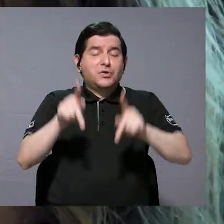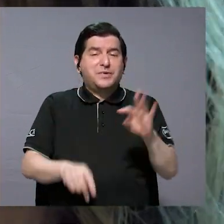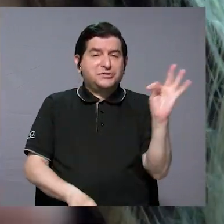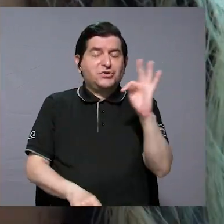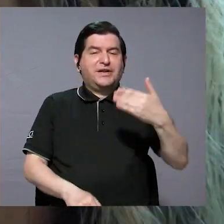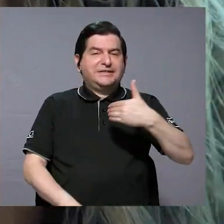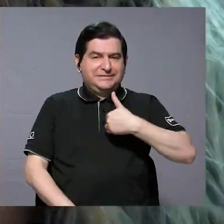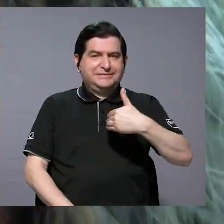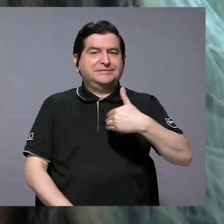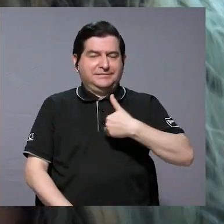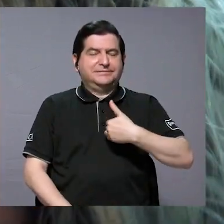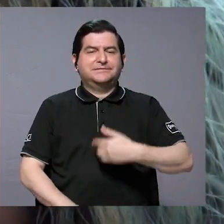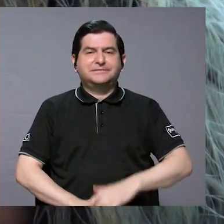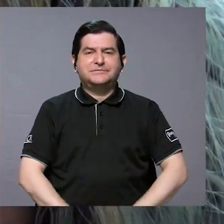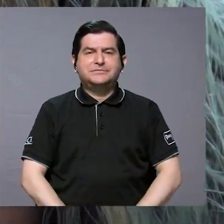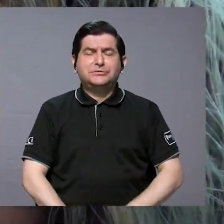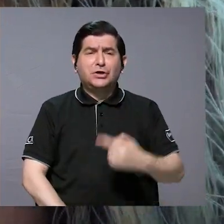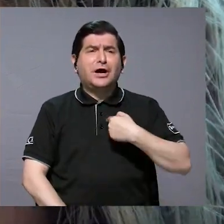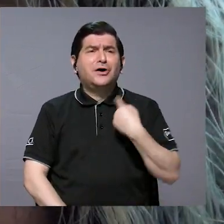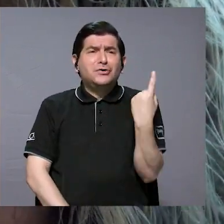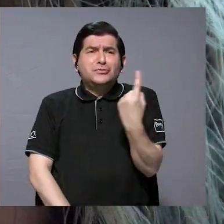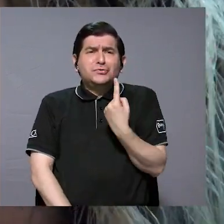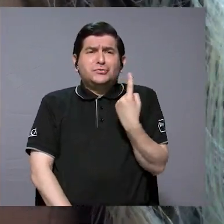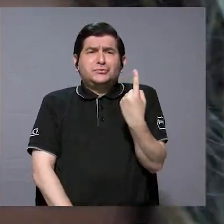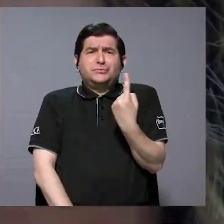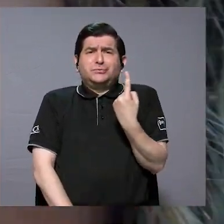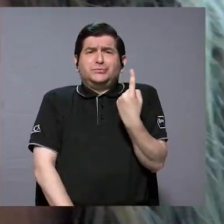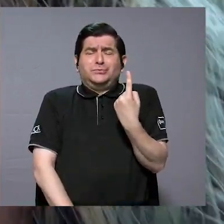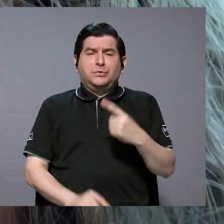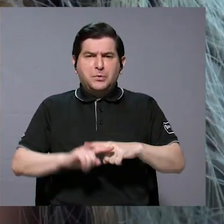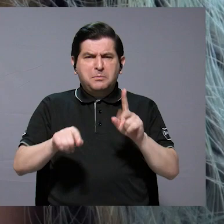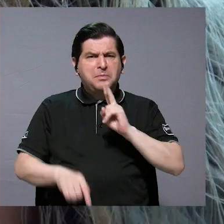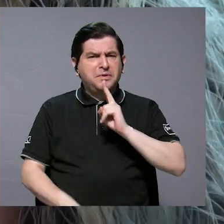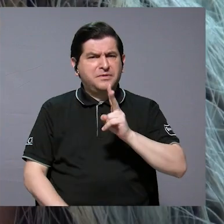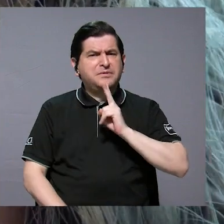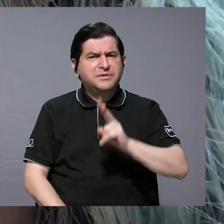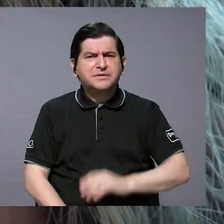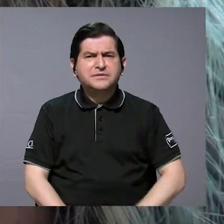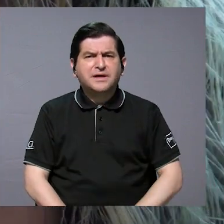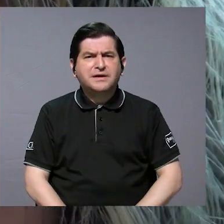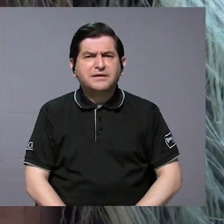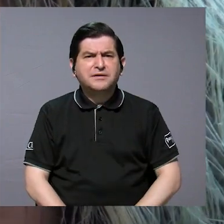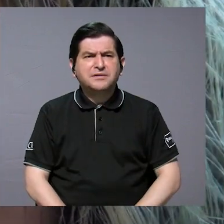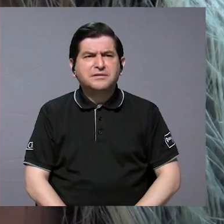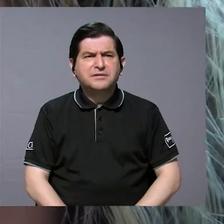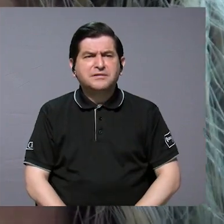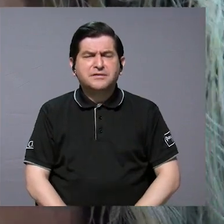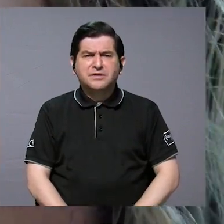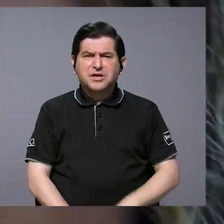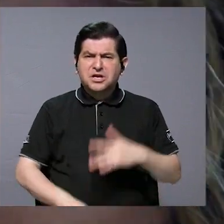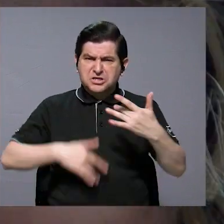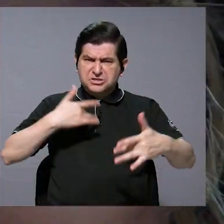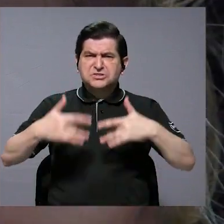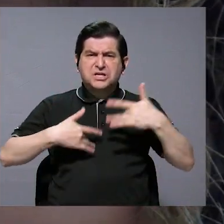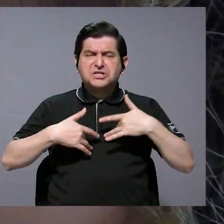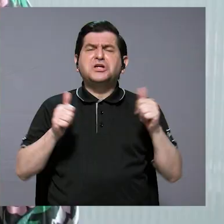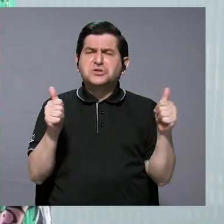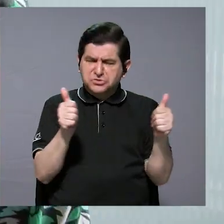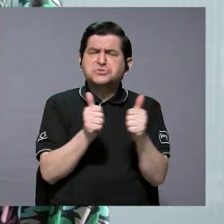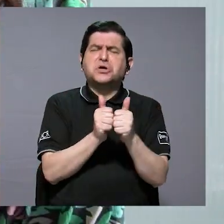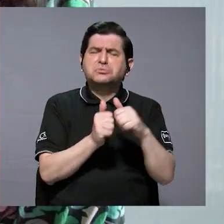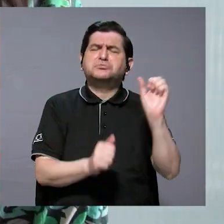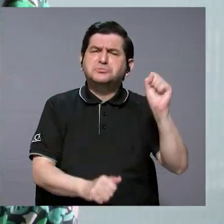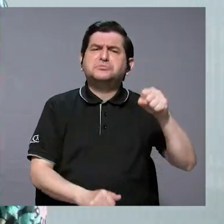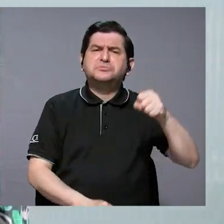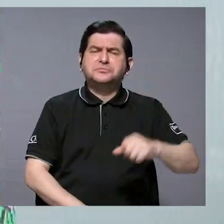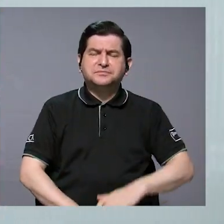los miedos que mucha gente trans tiene, como voy a quedarme sola. Pero la verdad es que es más probable que se sientan